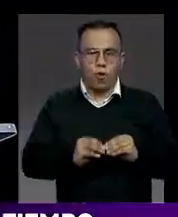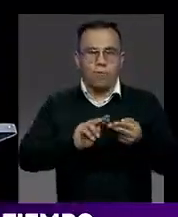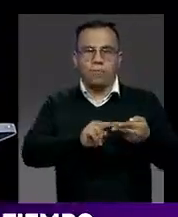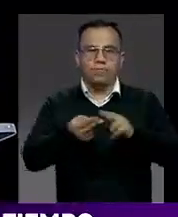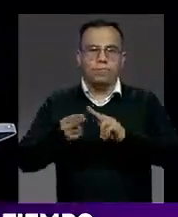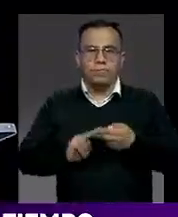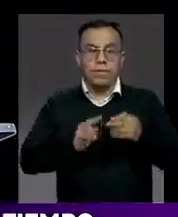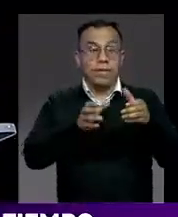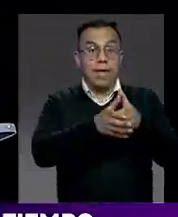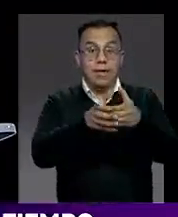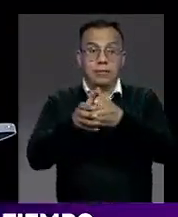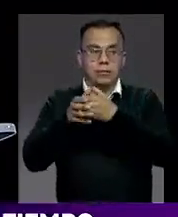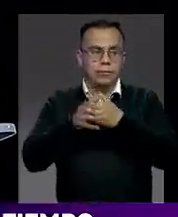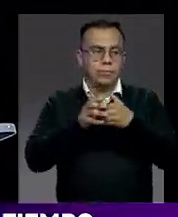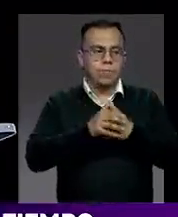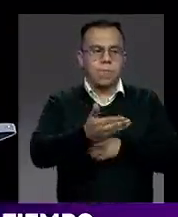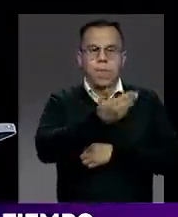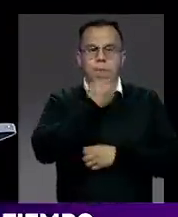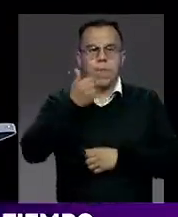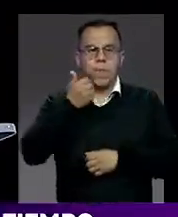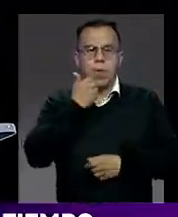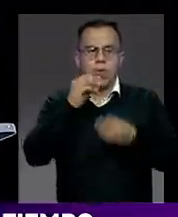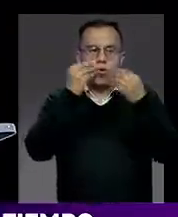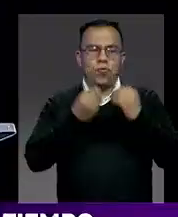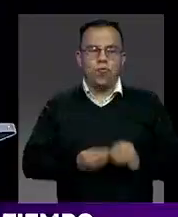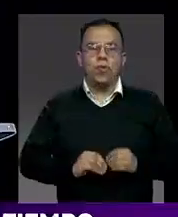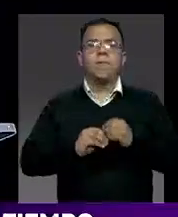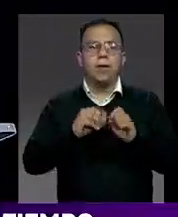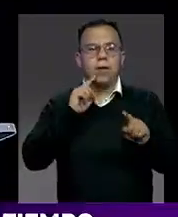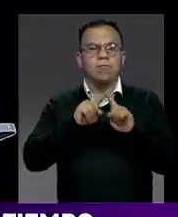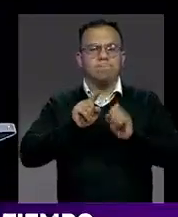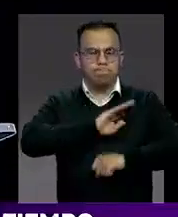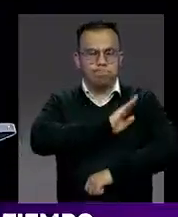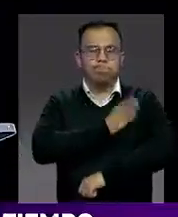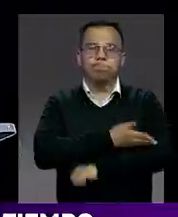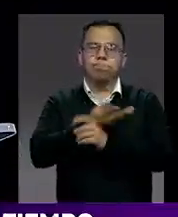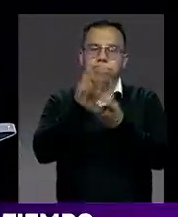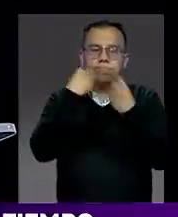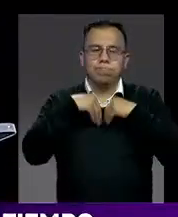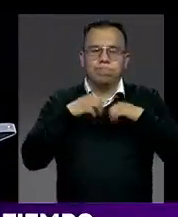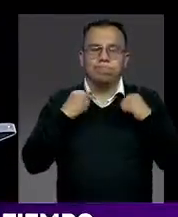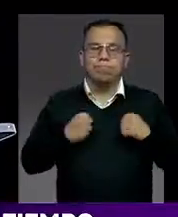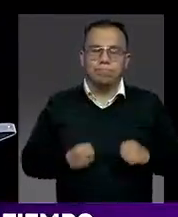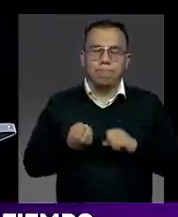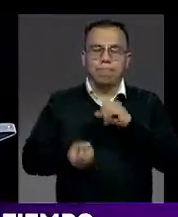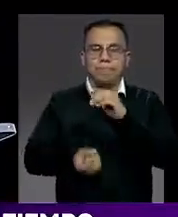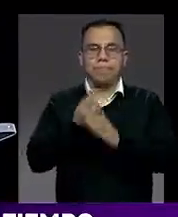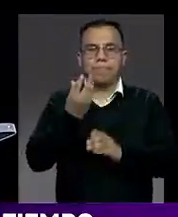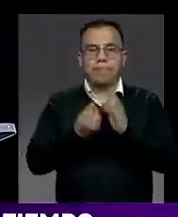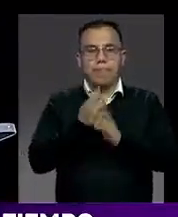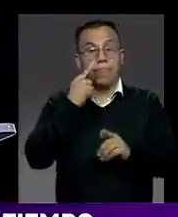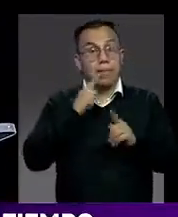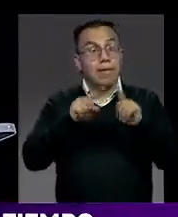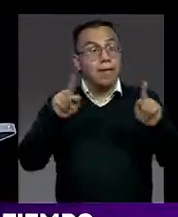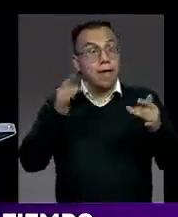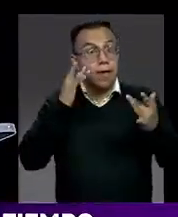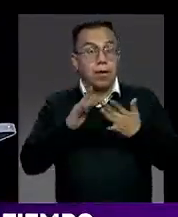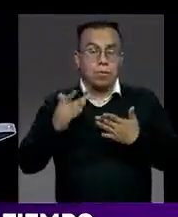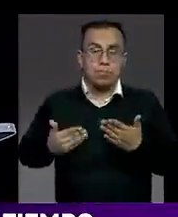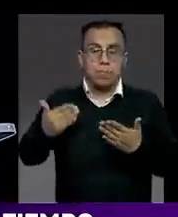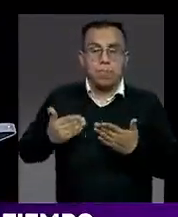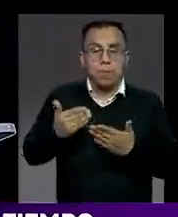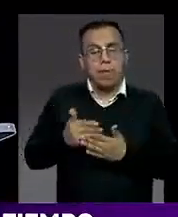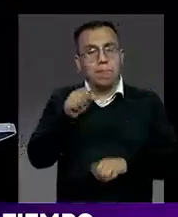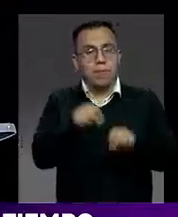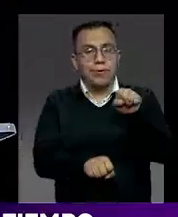es la mejor manera de empoderar a nuestros productores y darle por lo tanto la